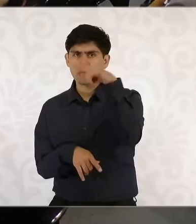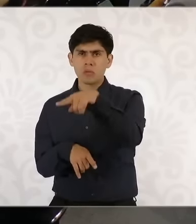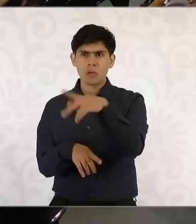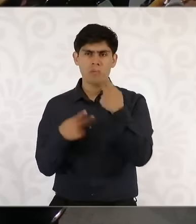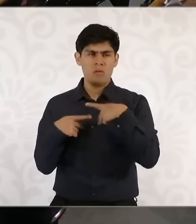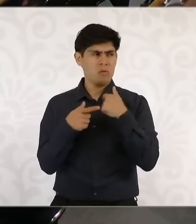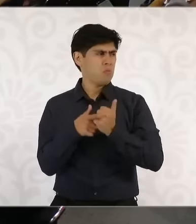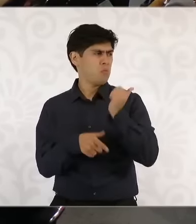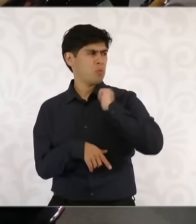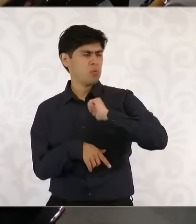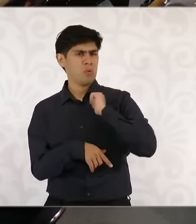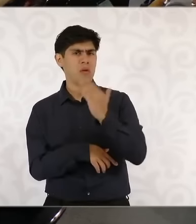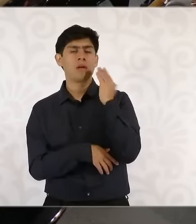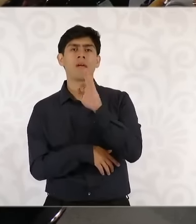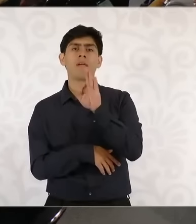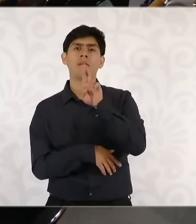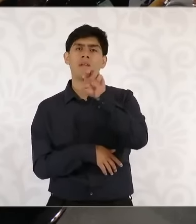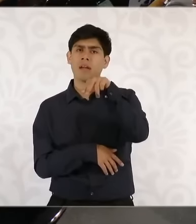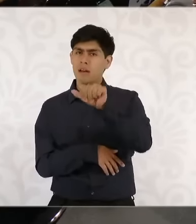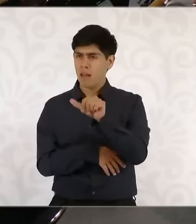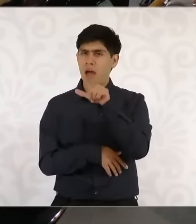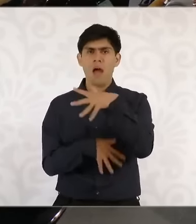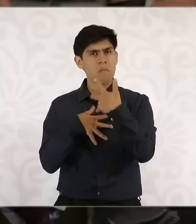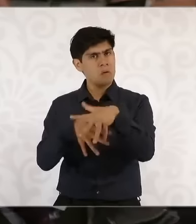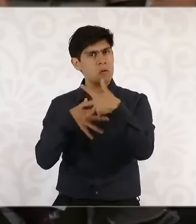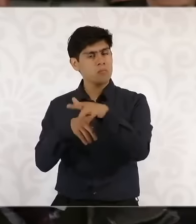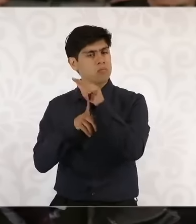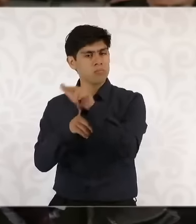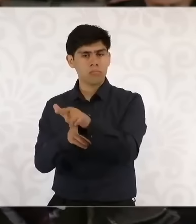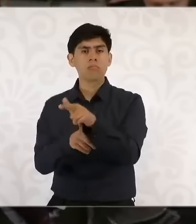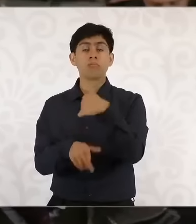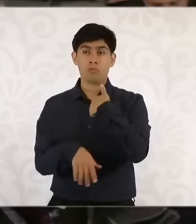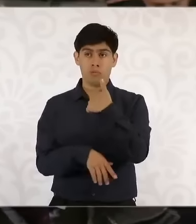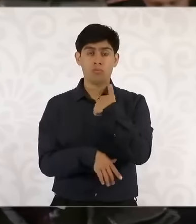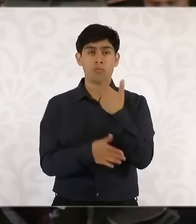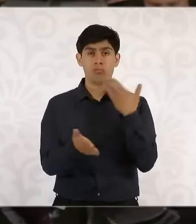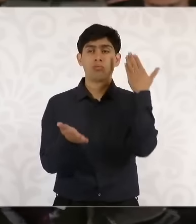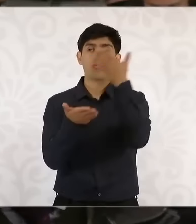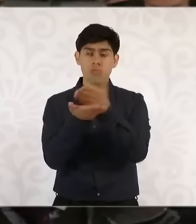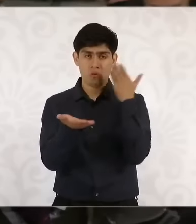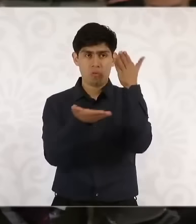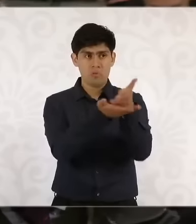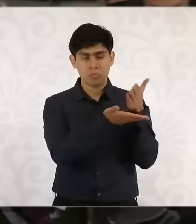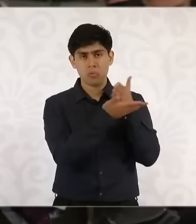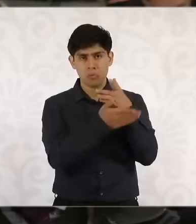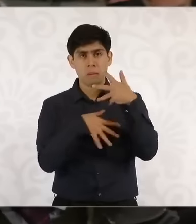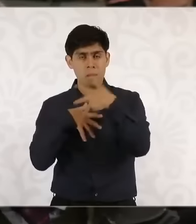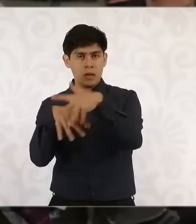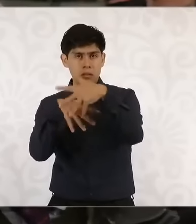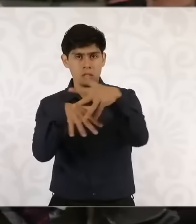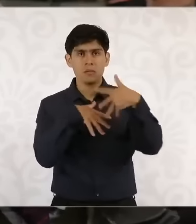Frena. Yo personalmente he tenido la oportunidad de asistir a las marchas que ha hecho